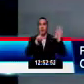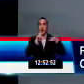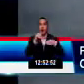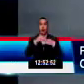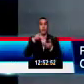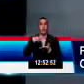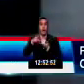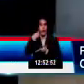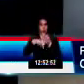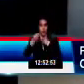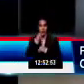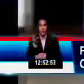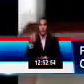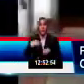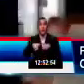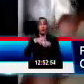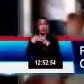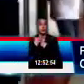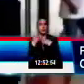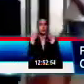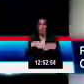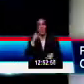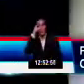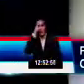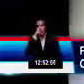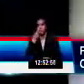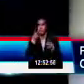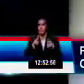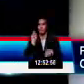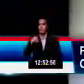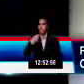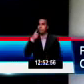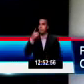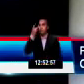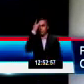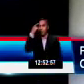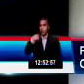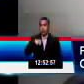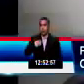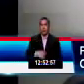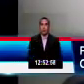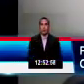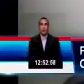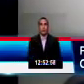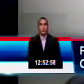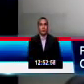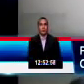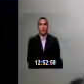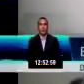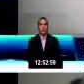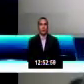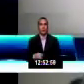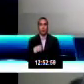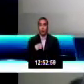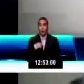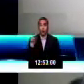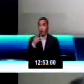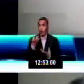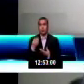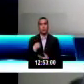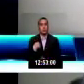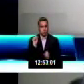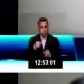pensión alimenticia, pero su situación es difícil. También tiene que lidiar con una enfermedad catastrófica. Impide, porque no es que yo no quiera, sino